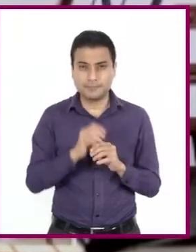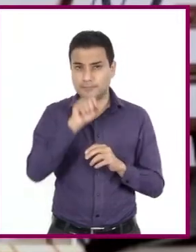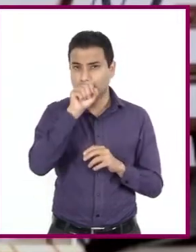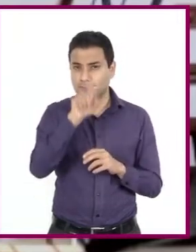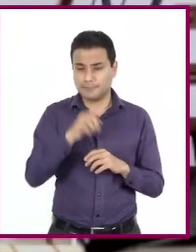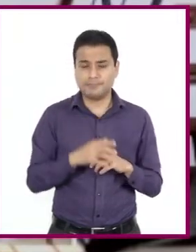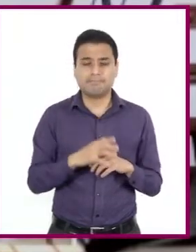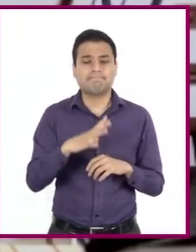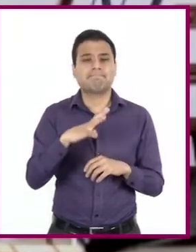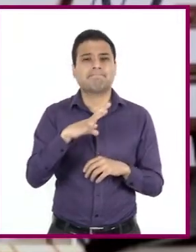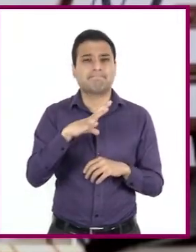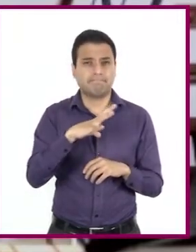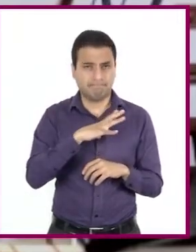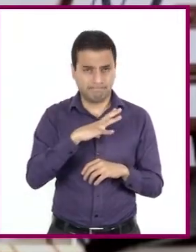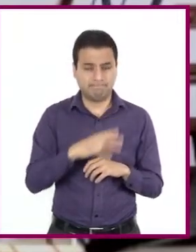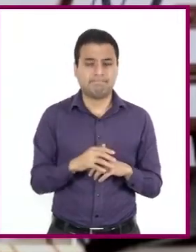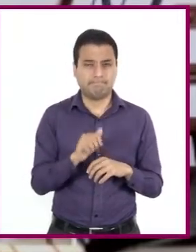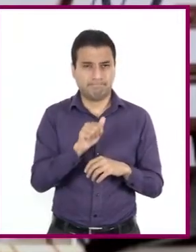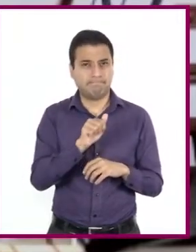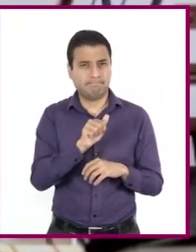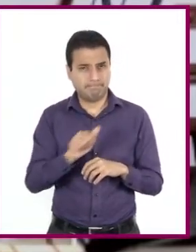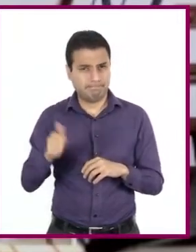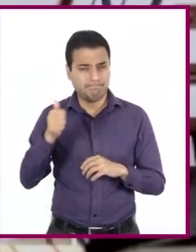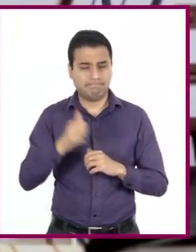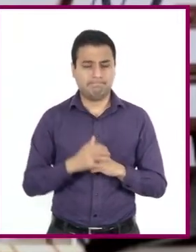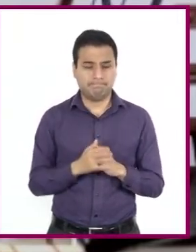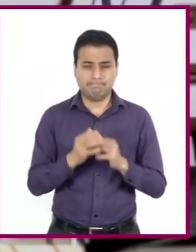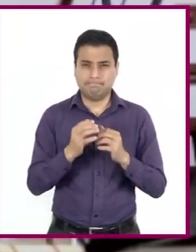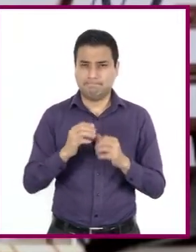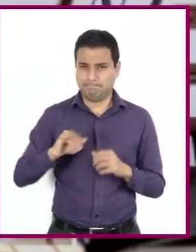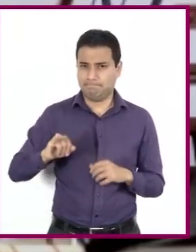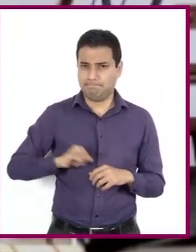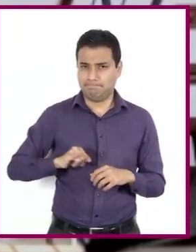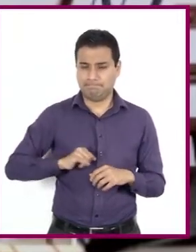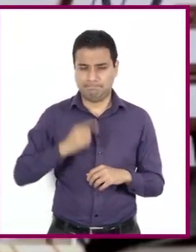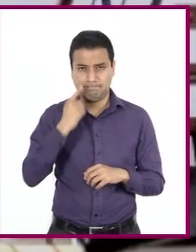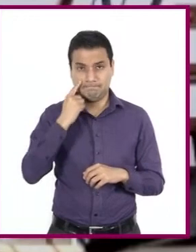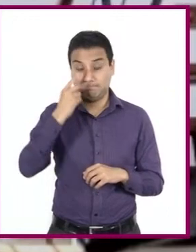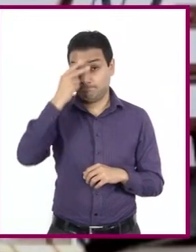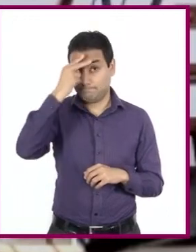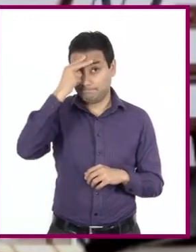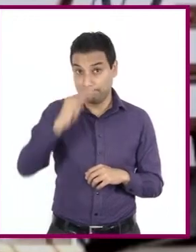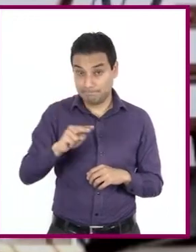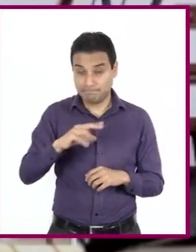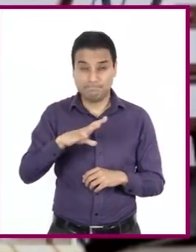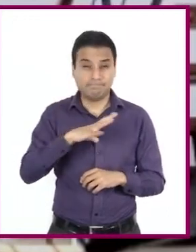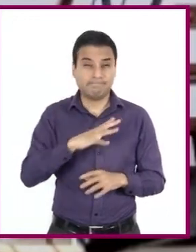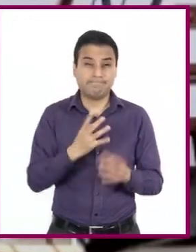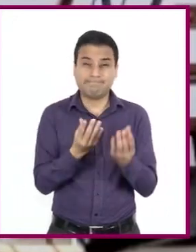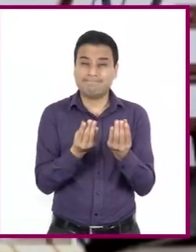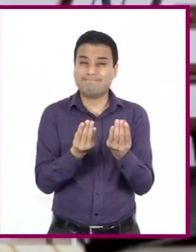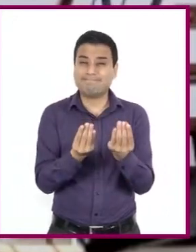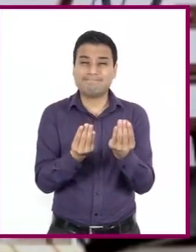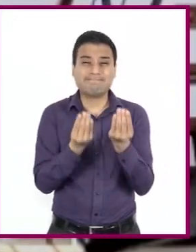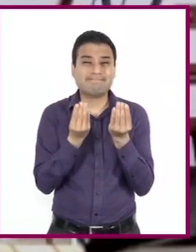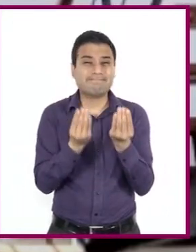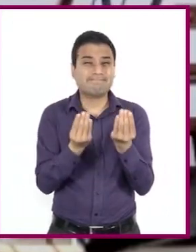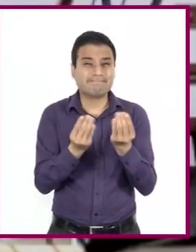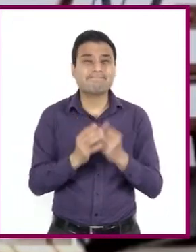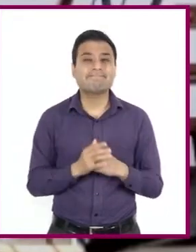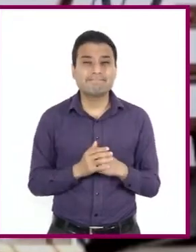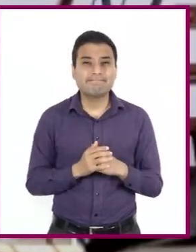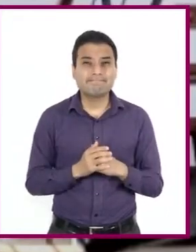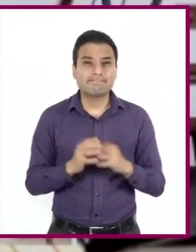otros espacios que valdría la pena explorar. Nosotros en México tenemos muchas familias, muchas